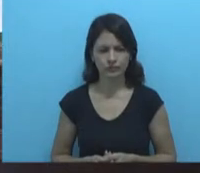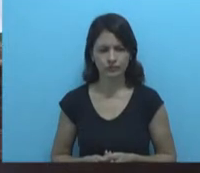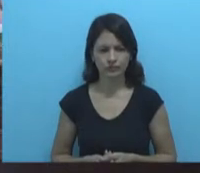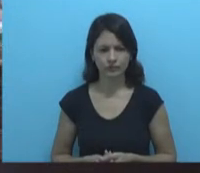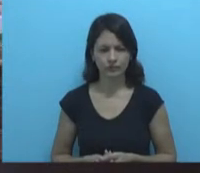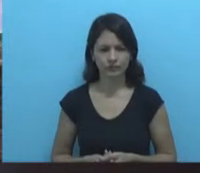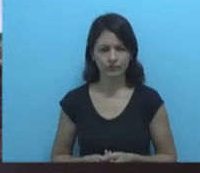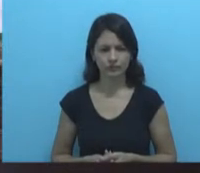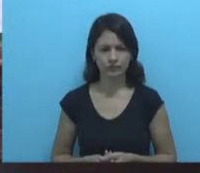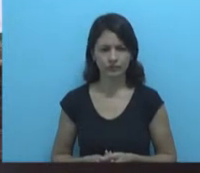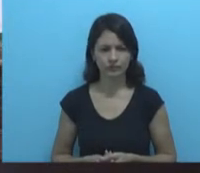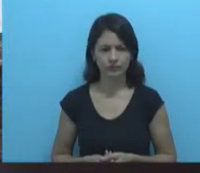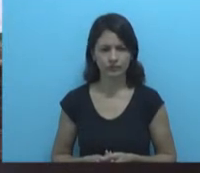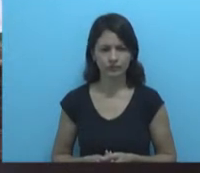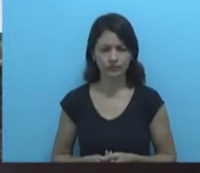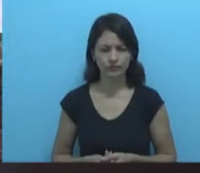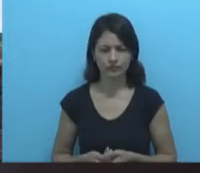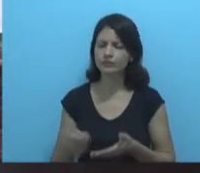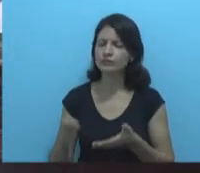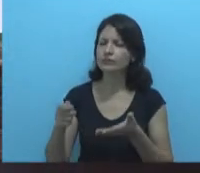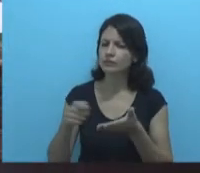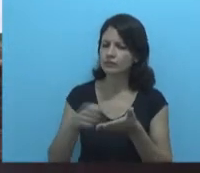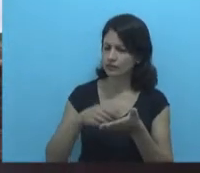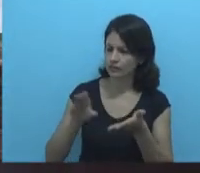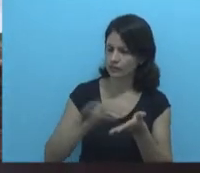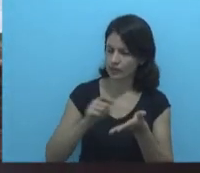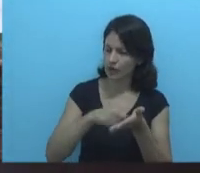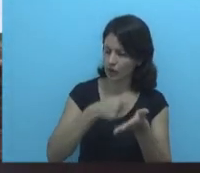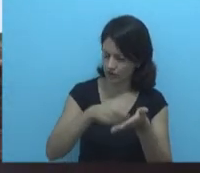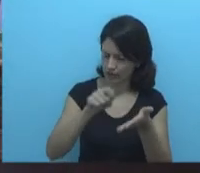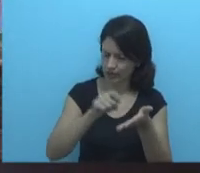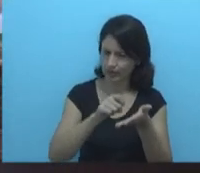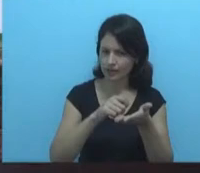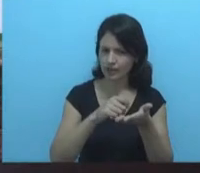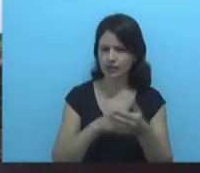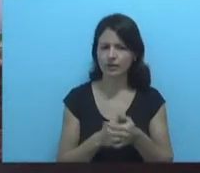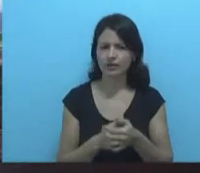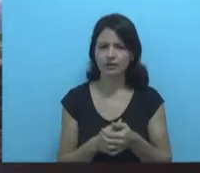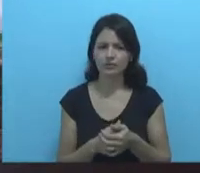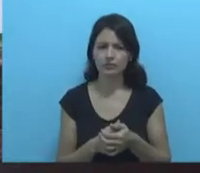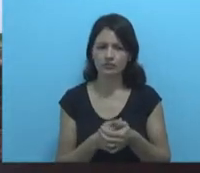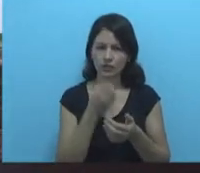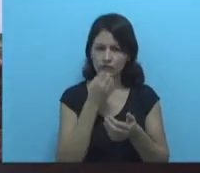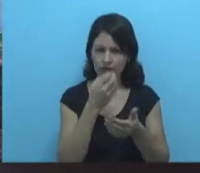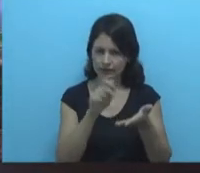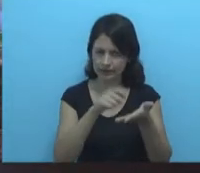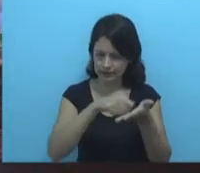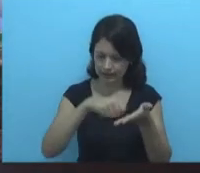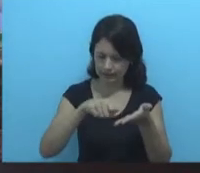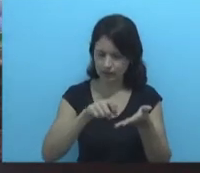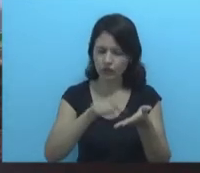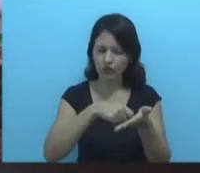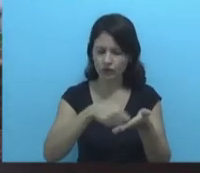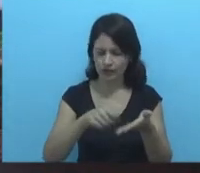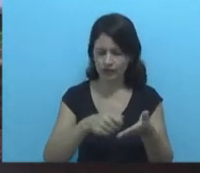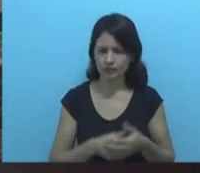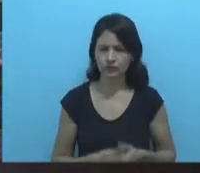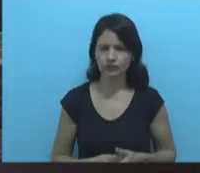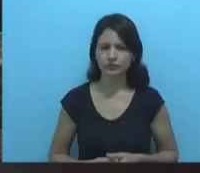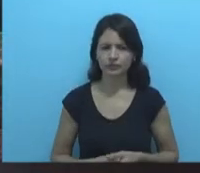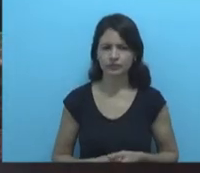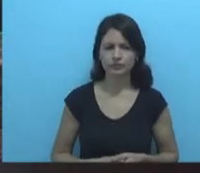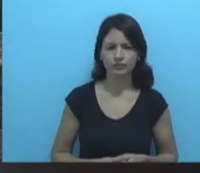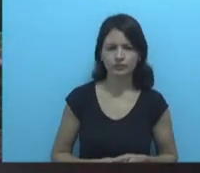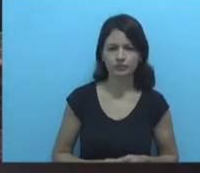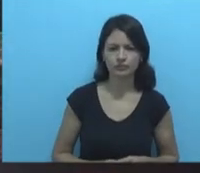tablas que mencionaba y corregimos ahora el texto de la declaración de acuerdo a lo que manifestaba, que